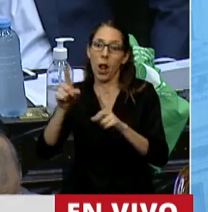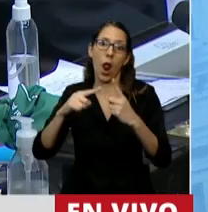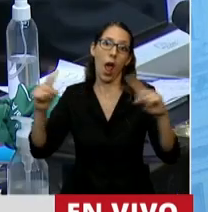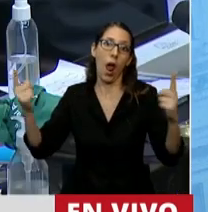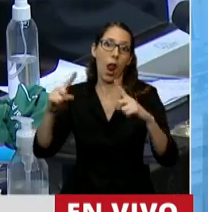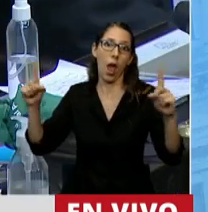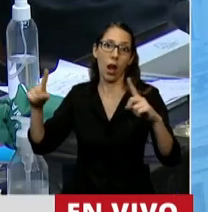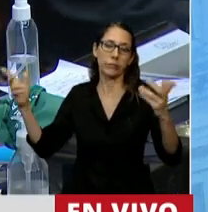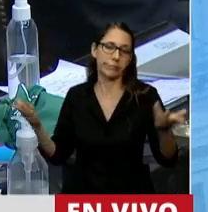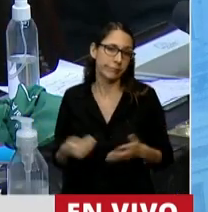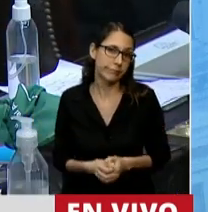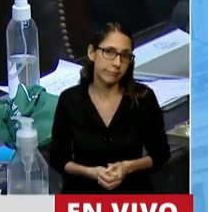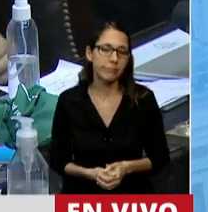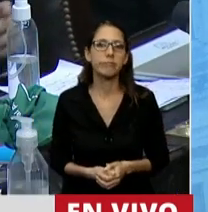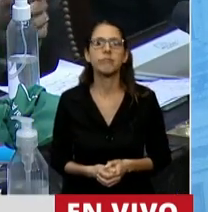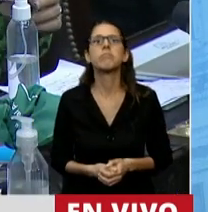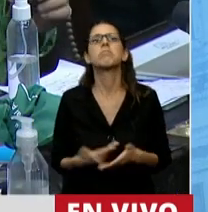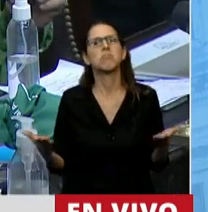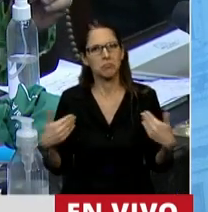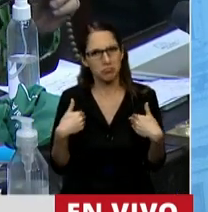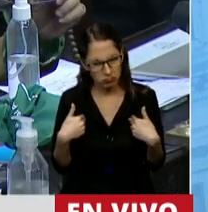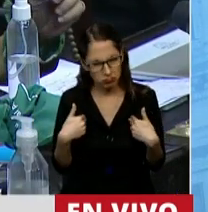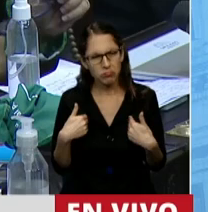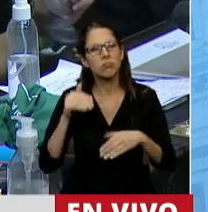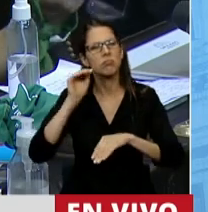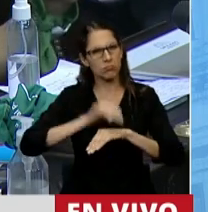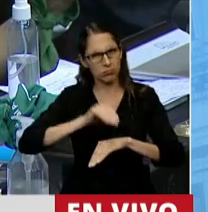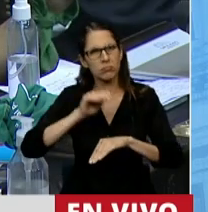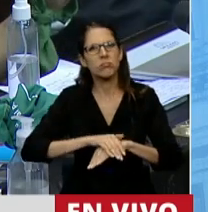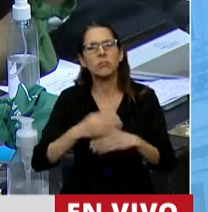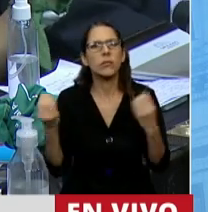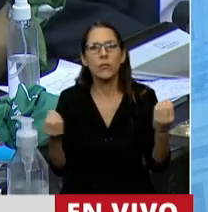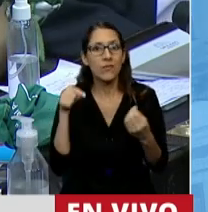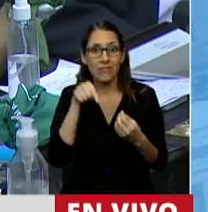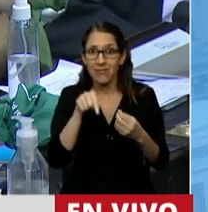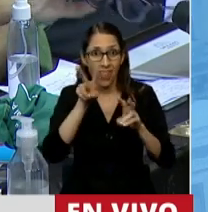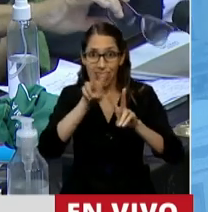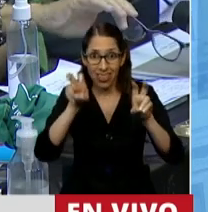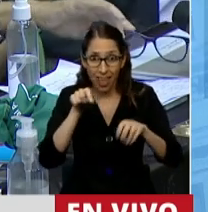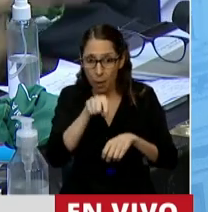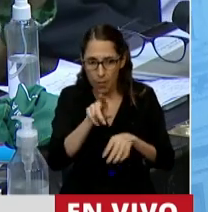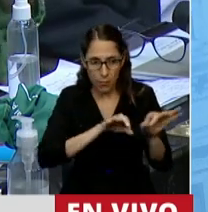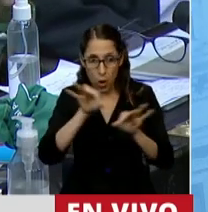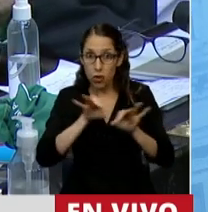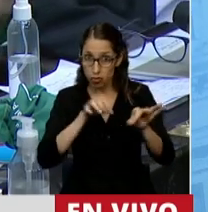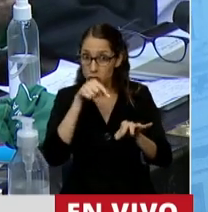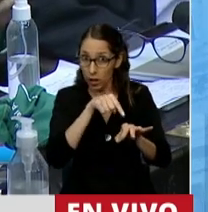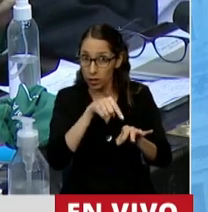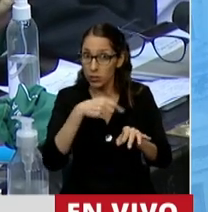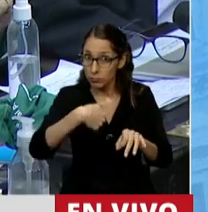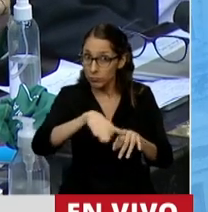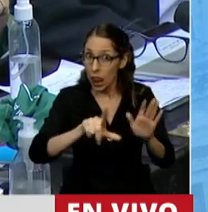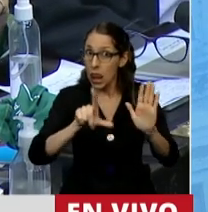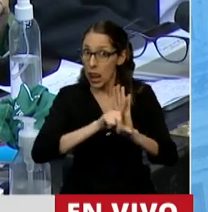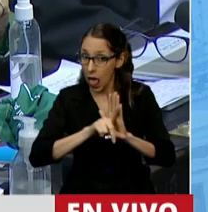algunos. Yo me tomo el compromiso de que si esto llega a ser, este proyecto llega a ser ley